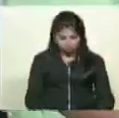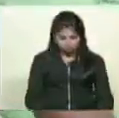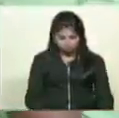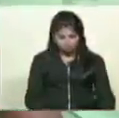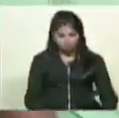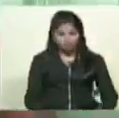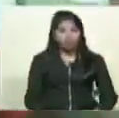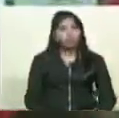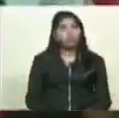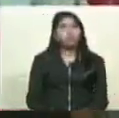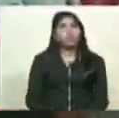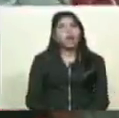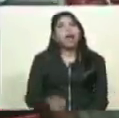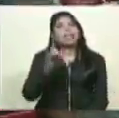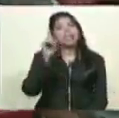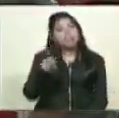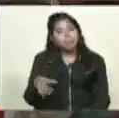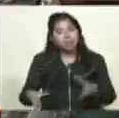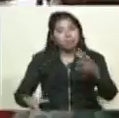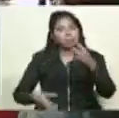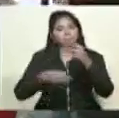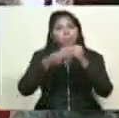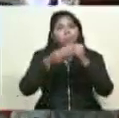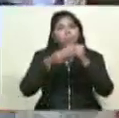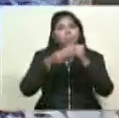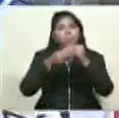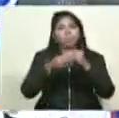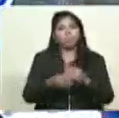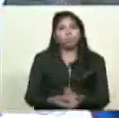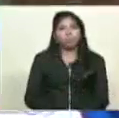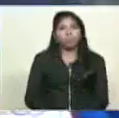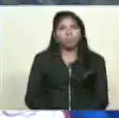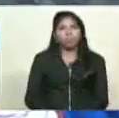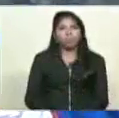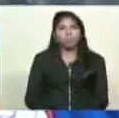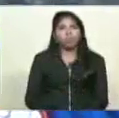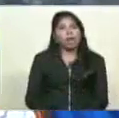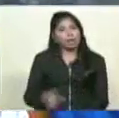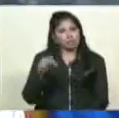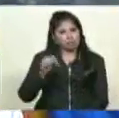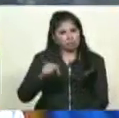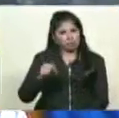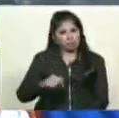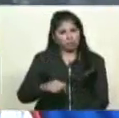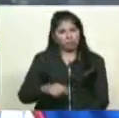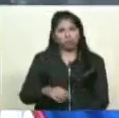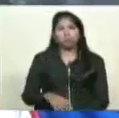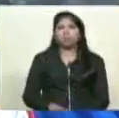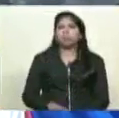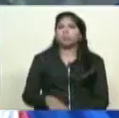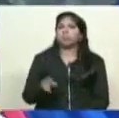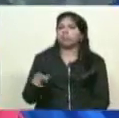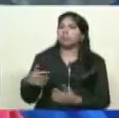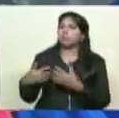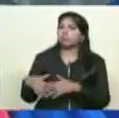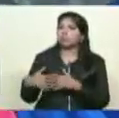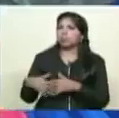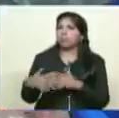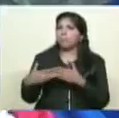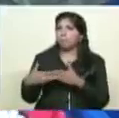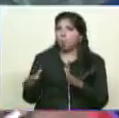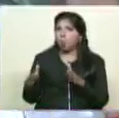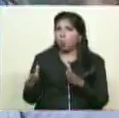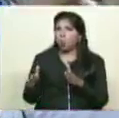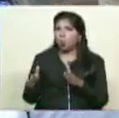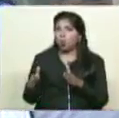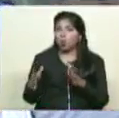También le digo, presidente, también le digo, estamos en la capacidad de nosotros, los centrales públicos del Estado, conjuntamente los